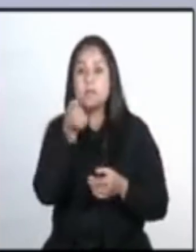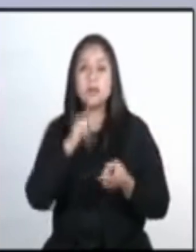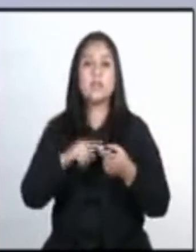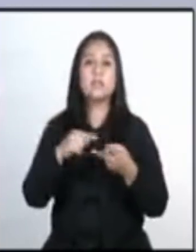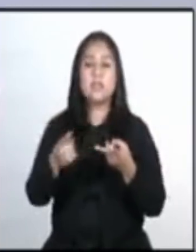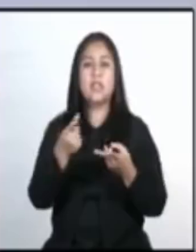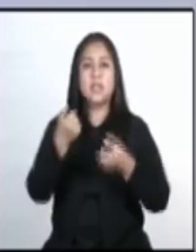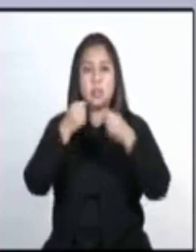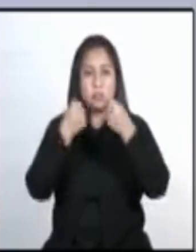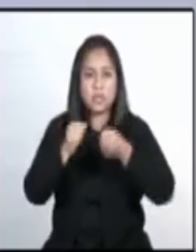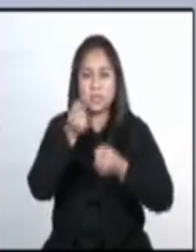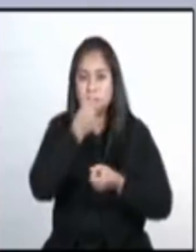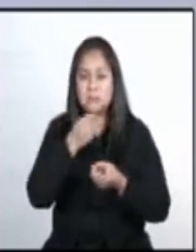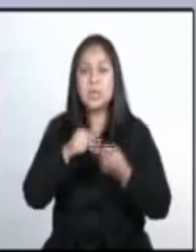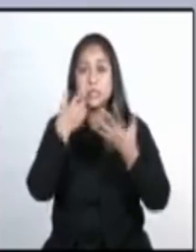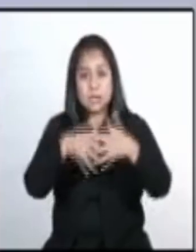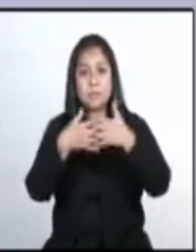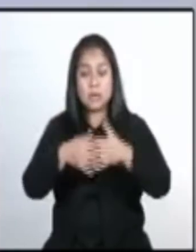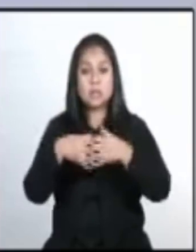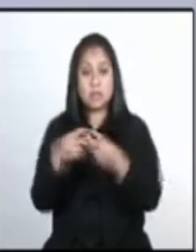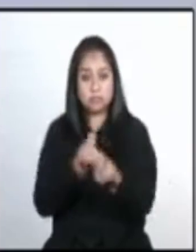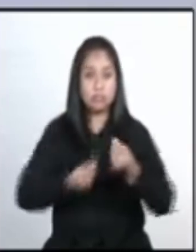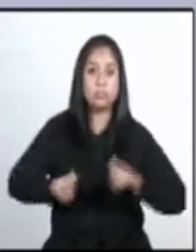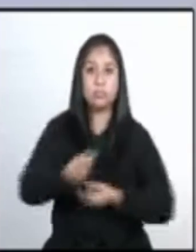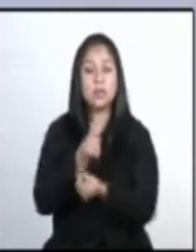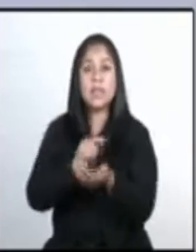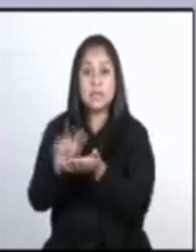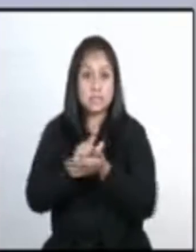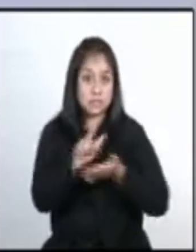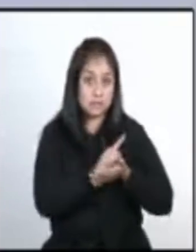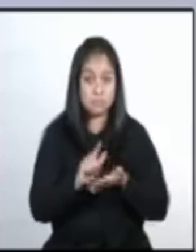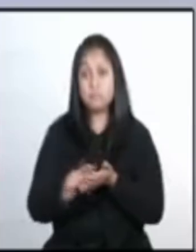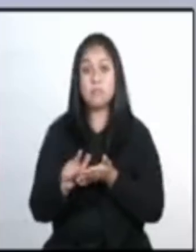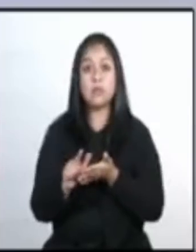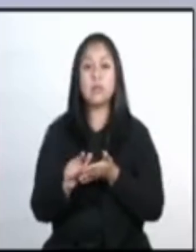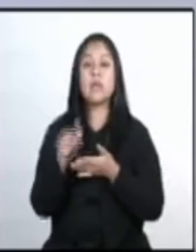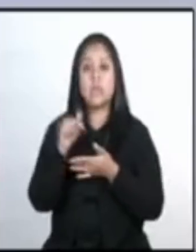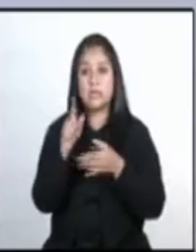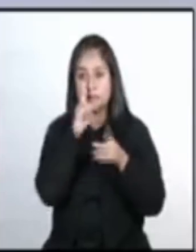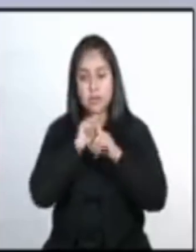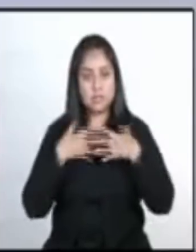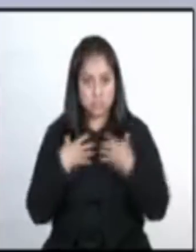droguerías y empresas dedicadas a la producción de desinfectantes y productos de higiene y la salud seguirán